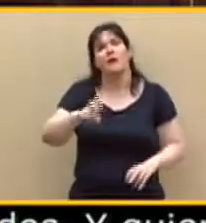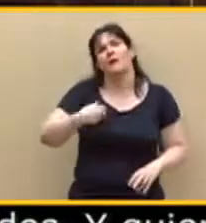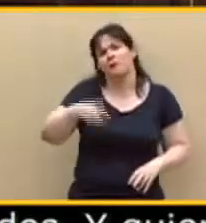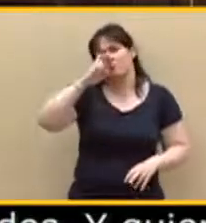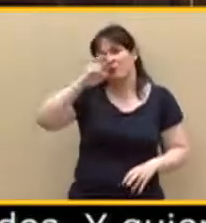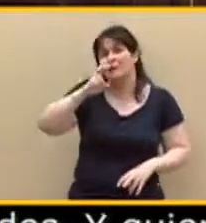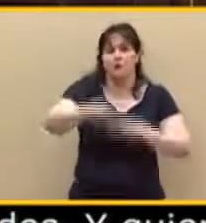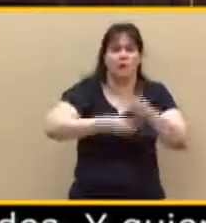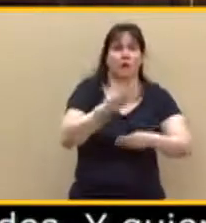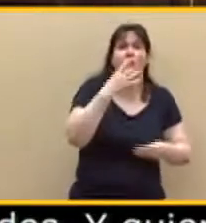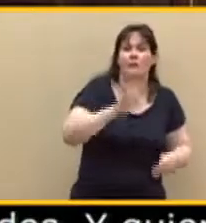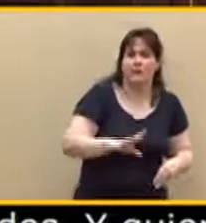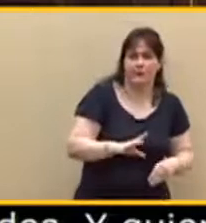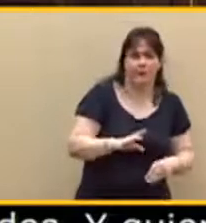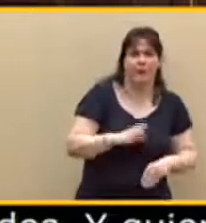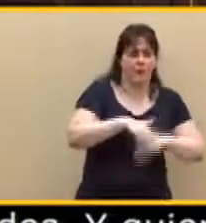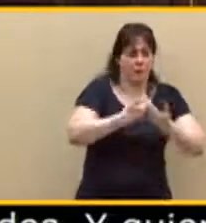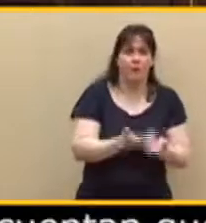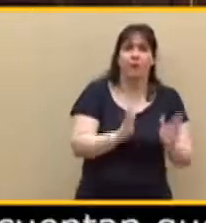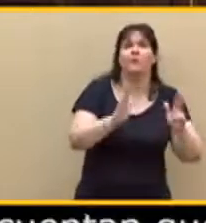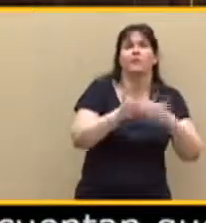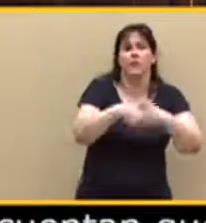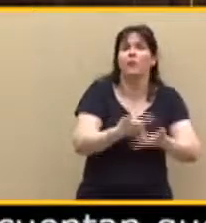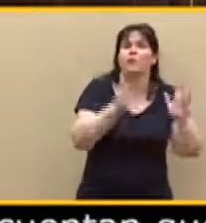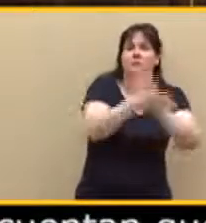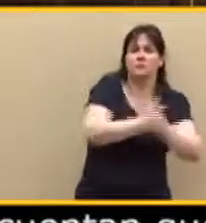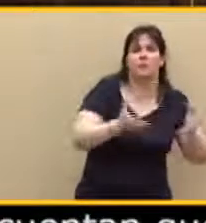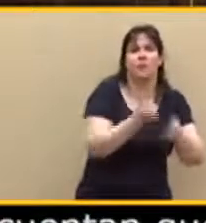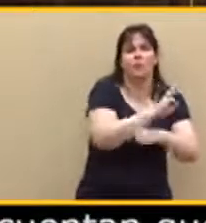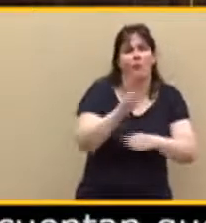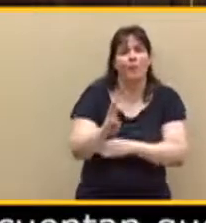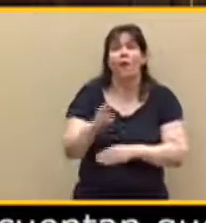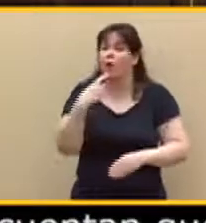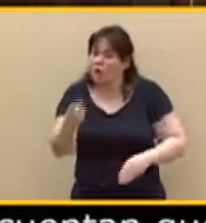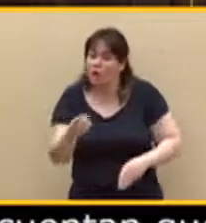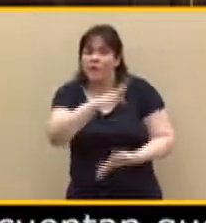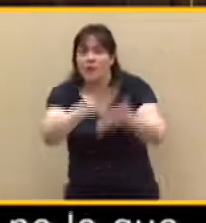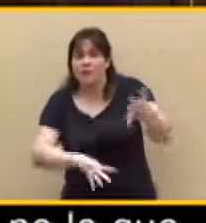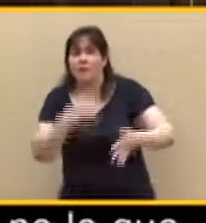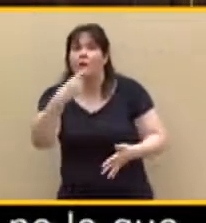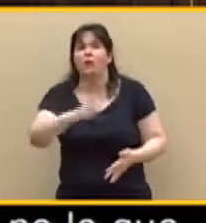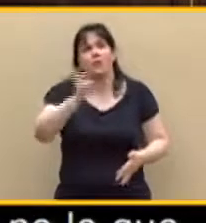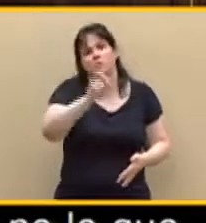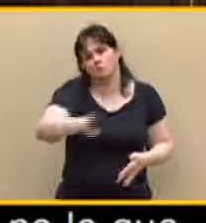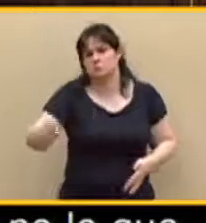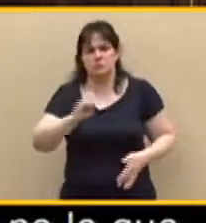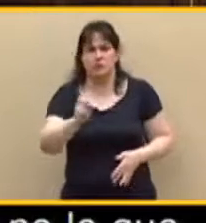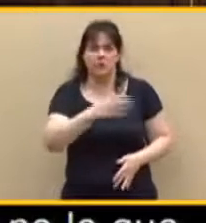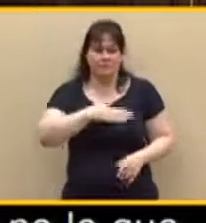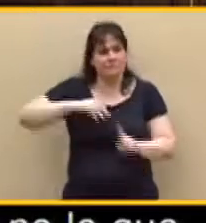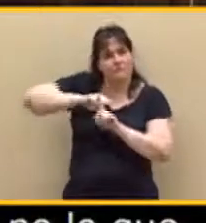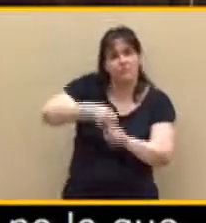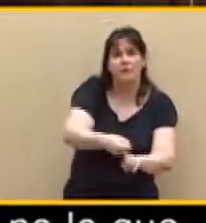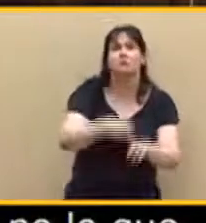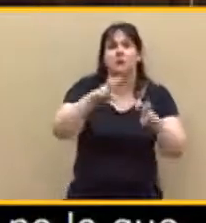los ciudadanos españoles o los ciudadanos catalanes. Y quieren normalizar también las presiones y las injerencias en el Poder